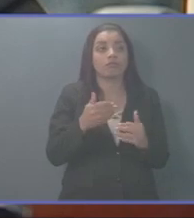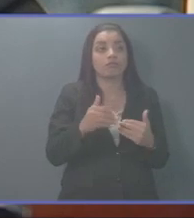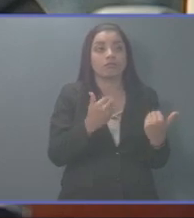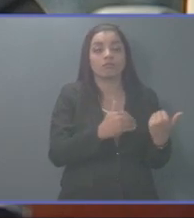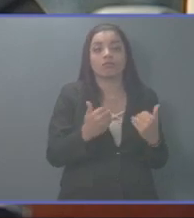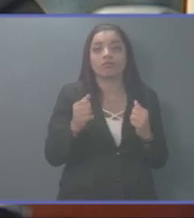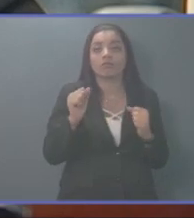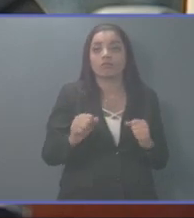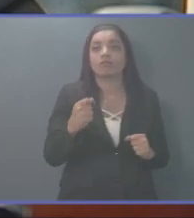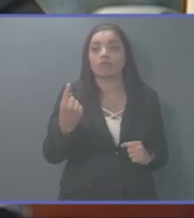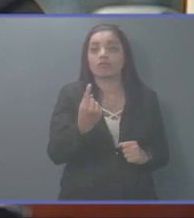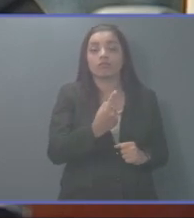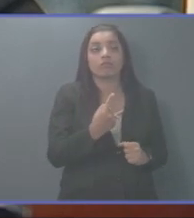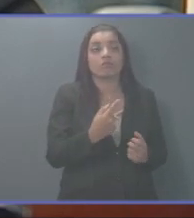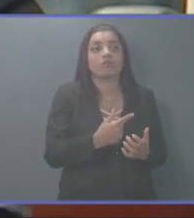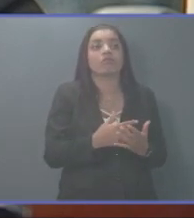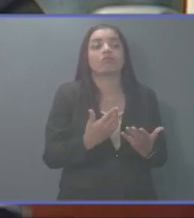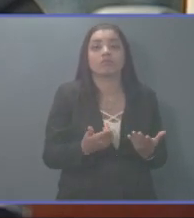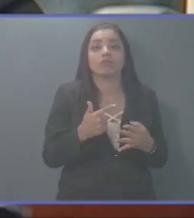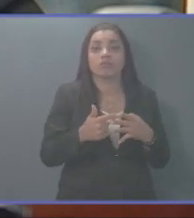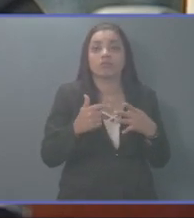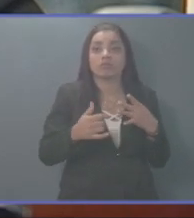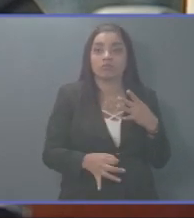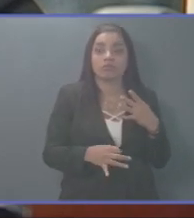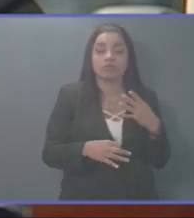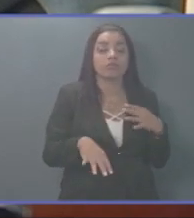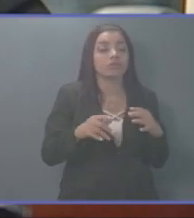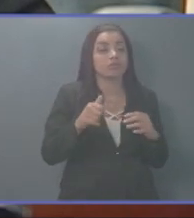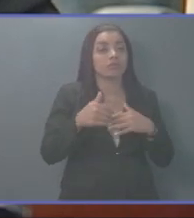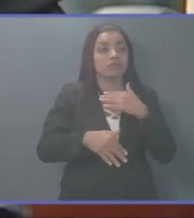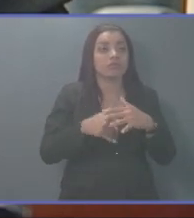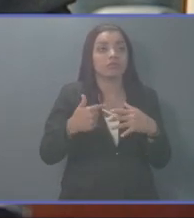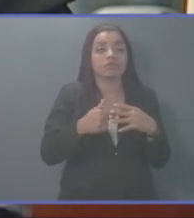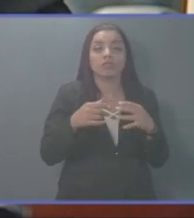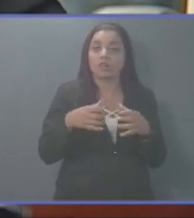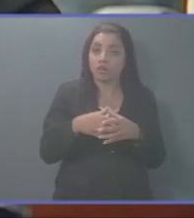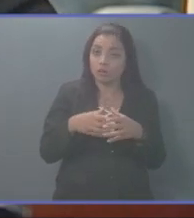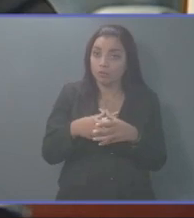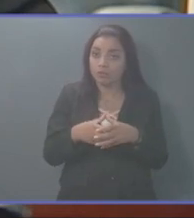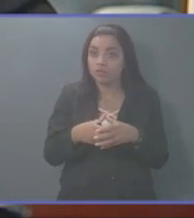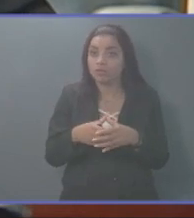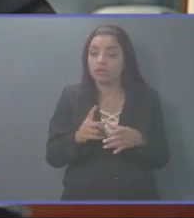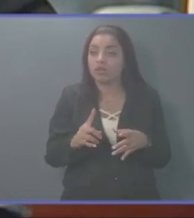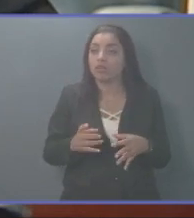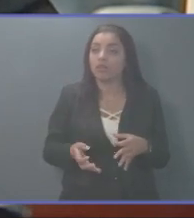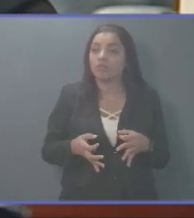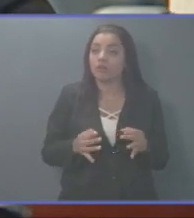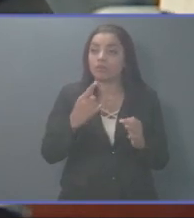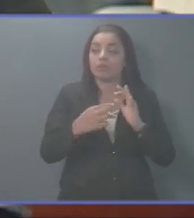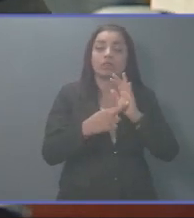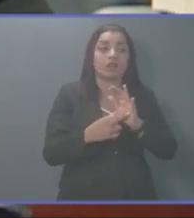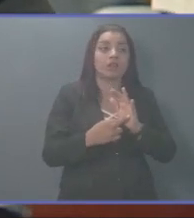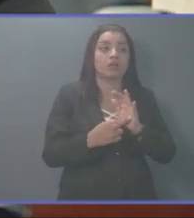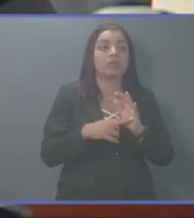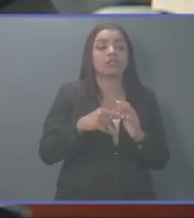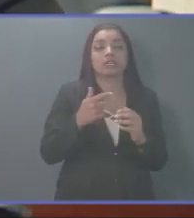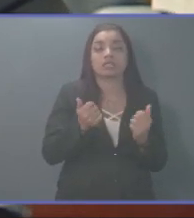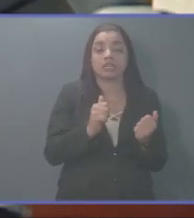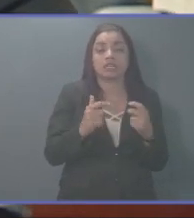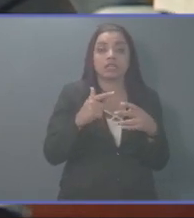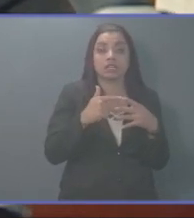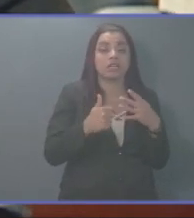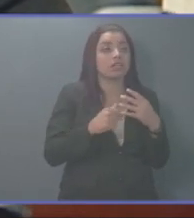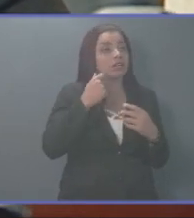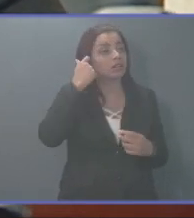las personas que estos designen. El reglamento de esta ley establecerá lo correspondiente al funcionamiento de la comisión y la forma en que los representantes de la sociedad civil serán designados.